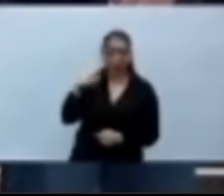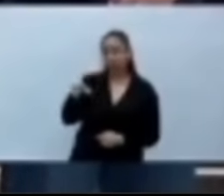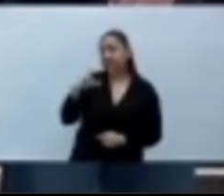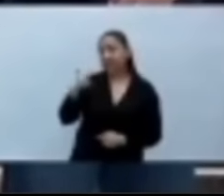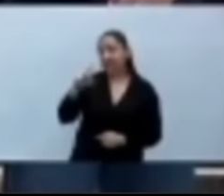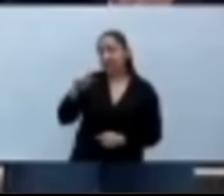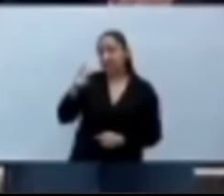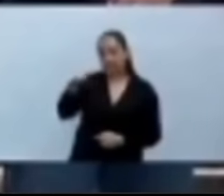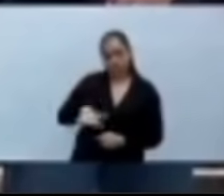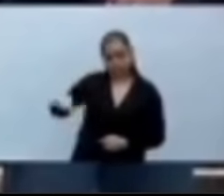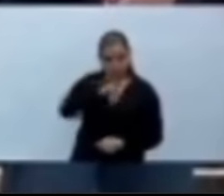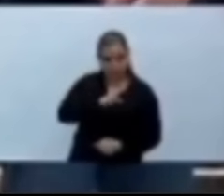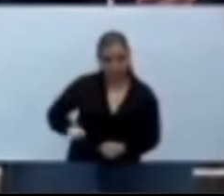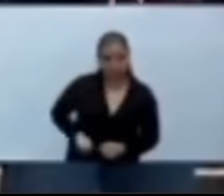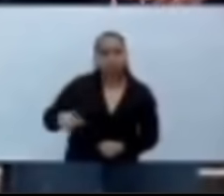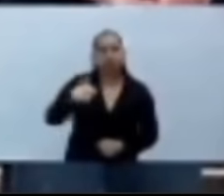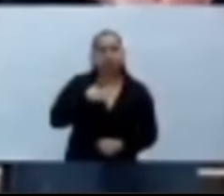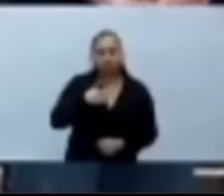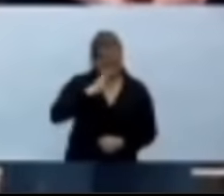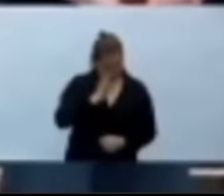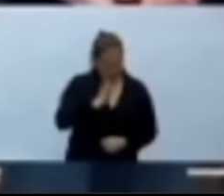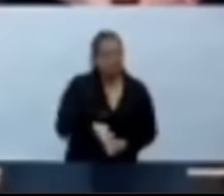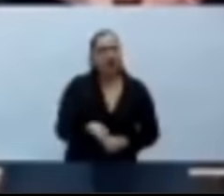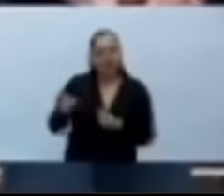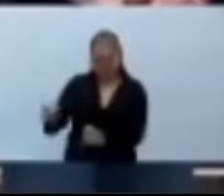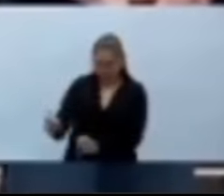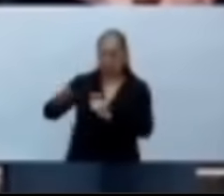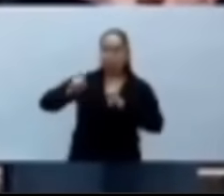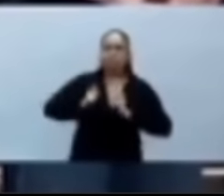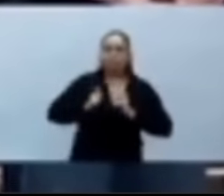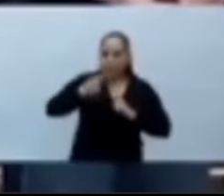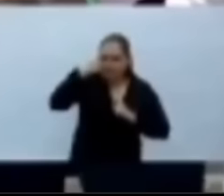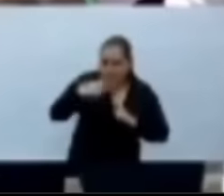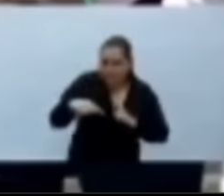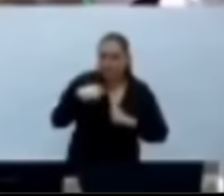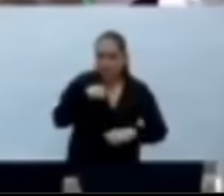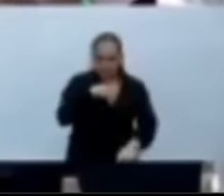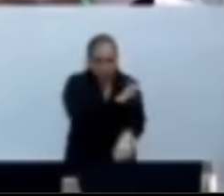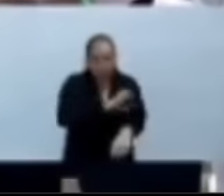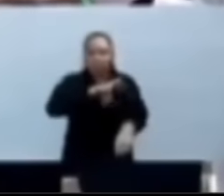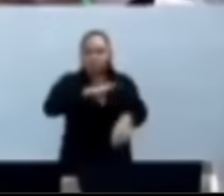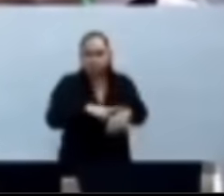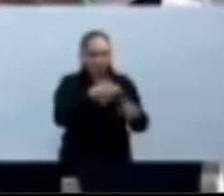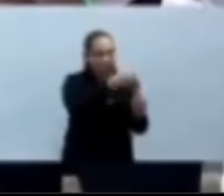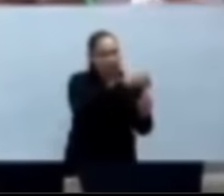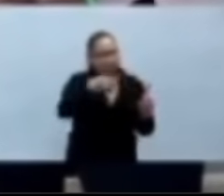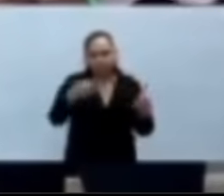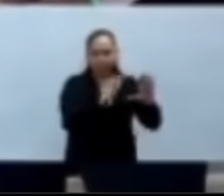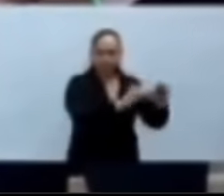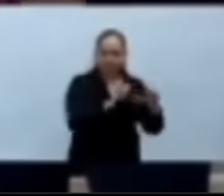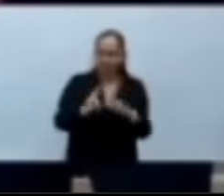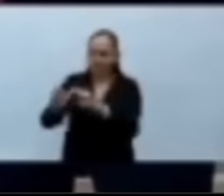cada que la regaba. Amigos y amigas, Esto es lo que va a pasar en